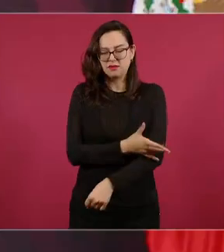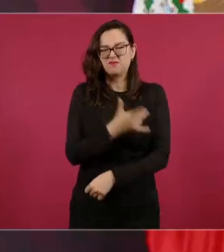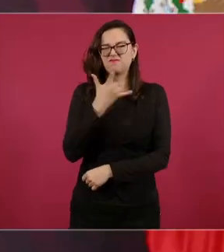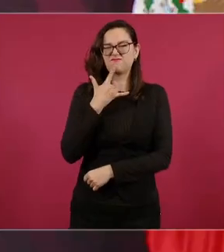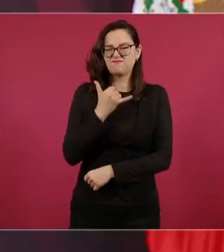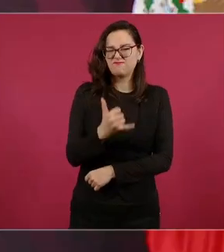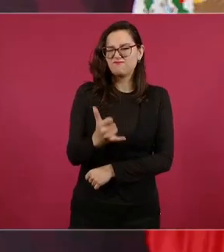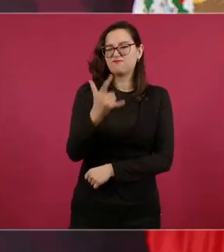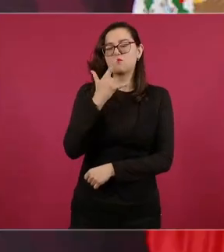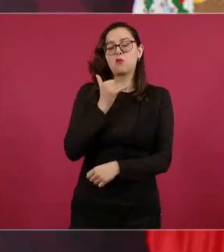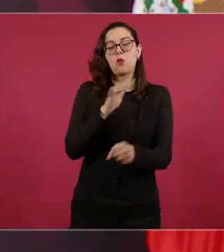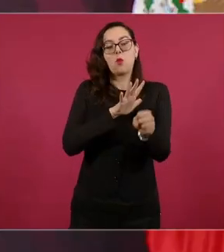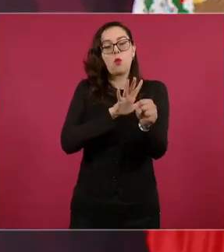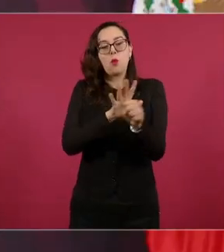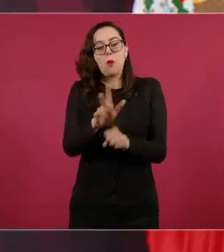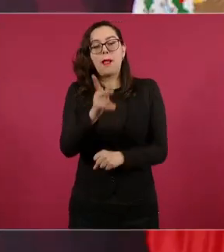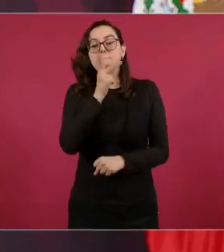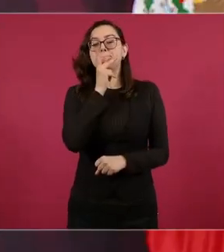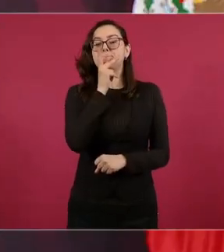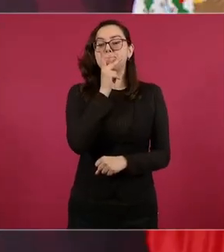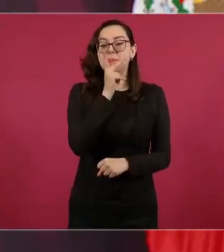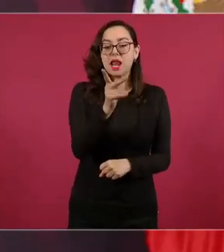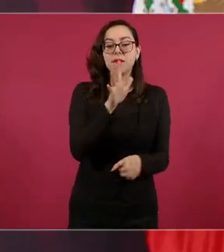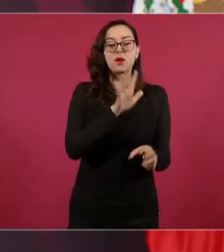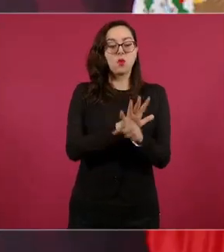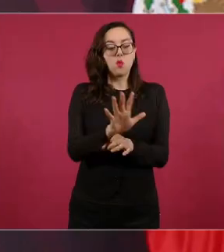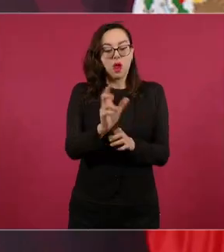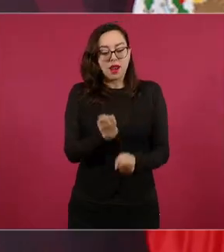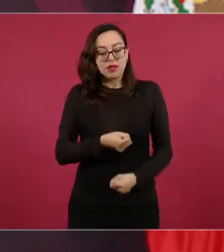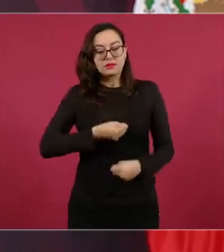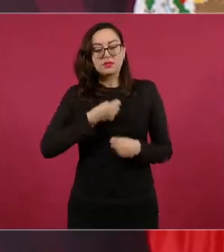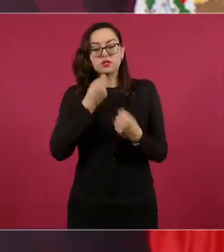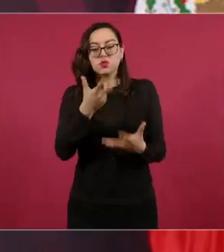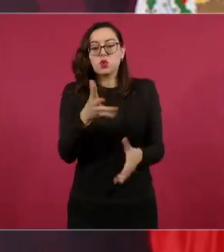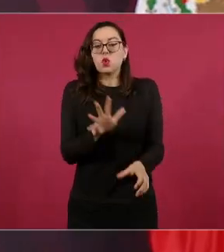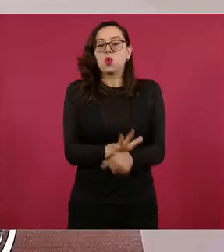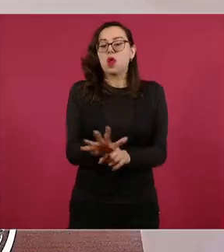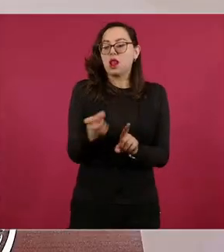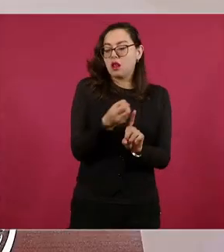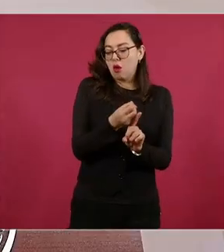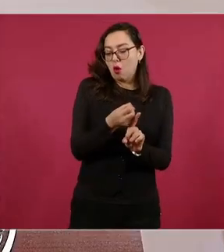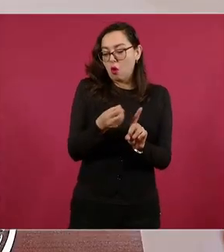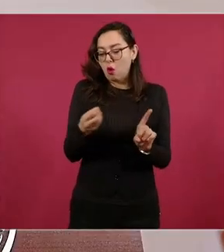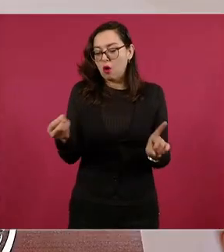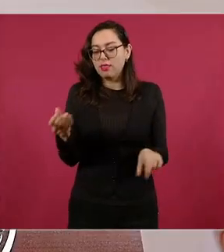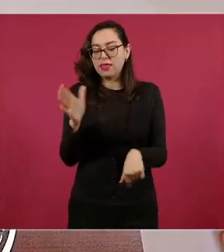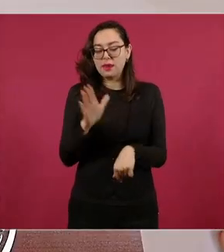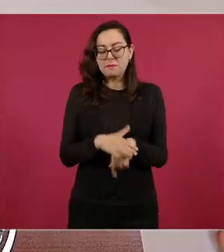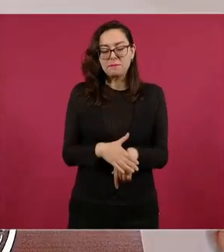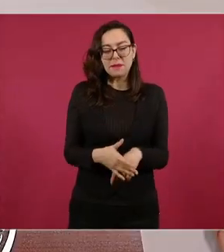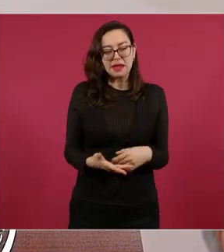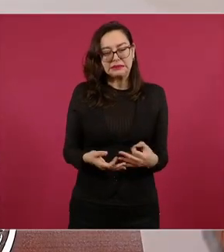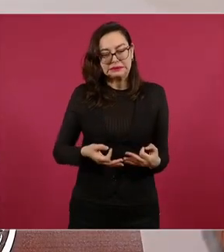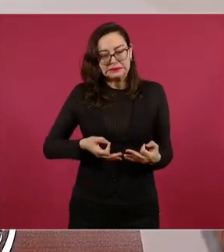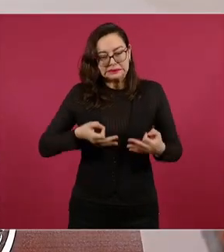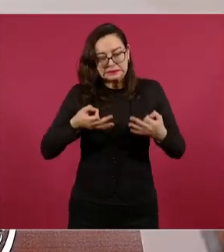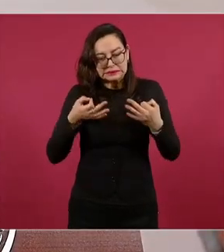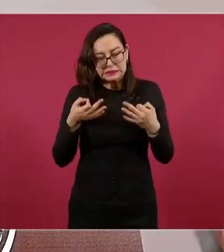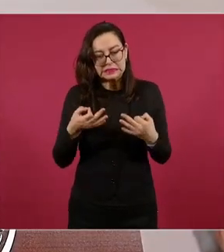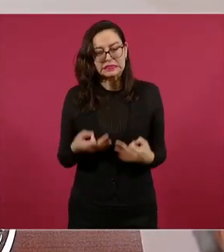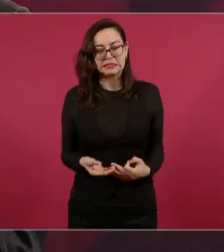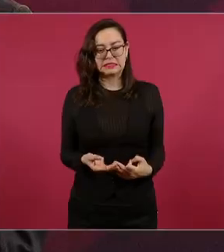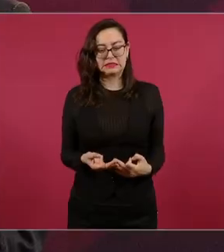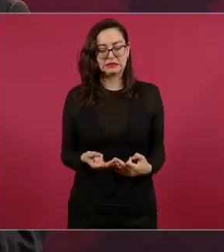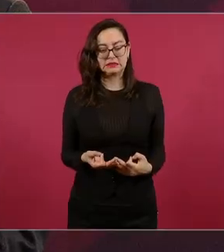y los matices expresivos más ajustados a sus propósitos y